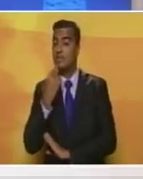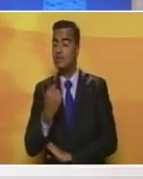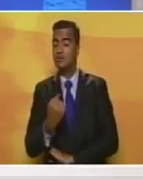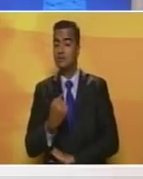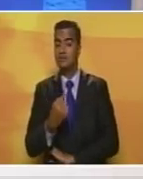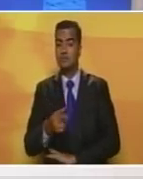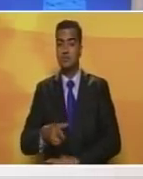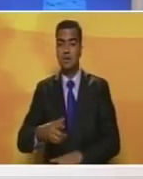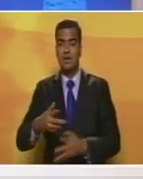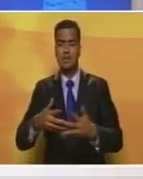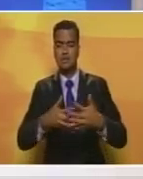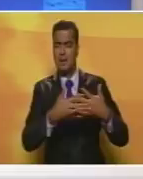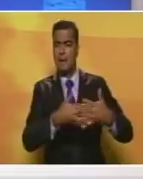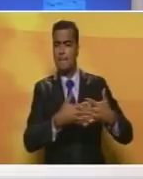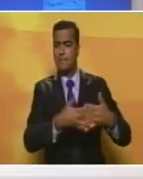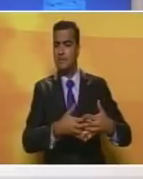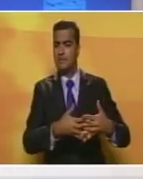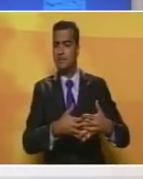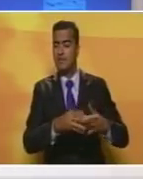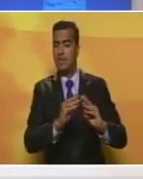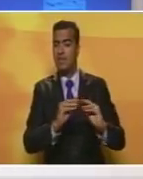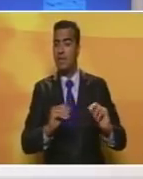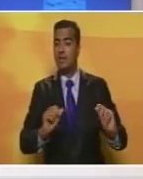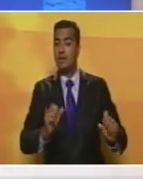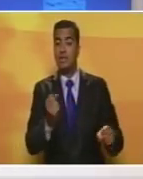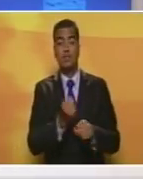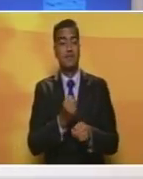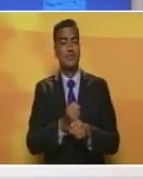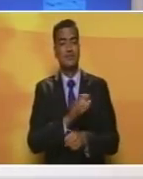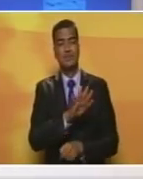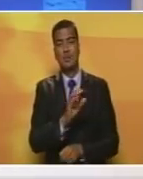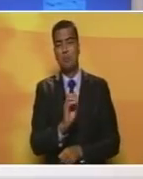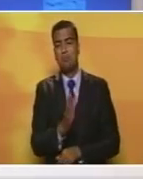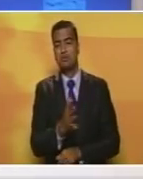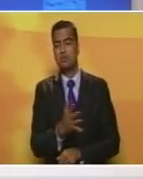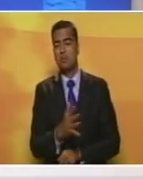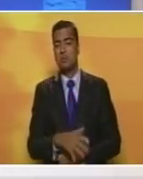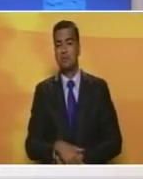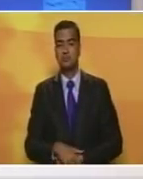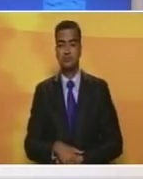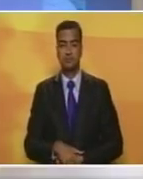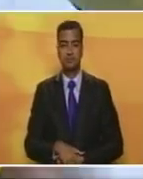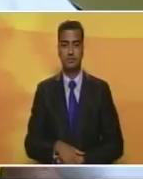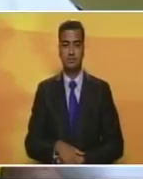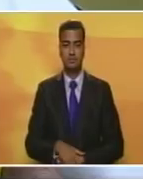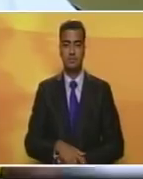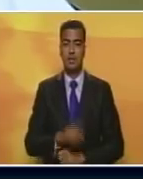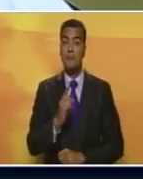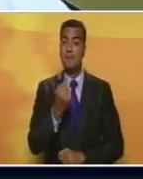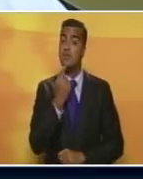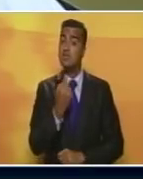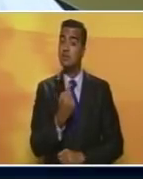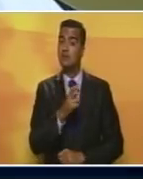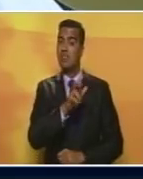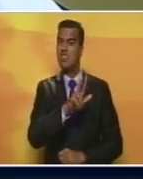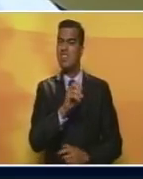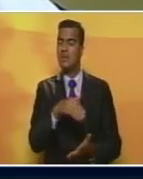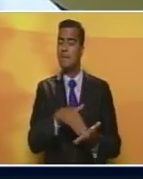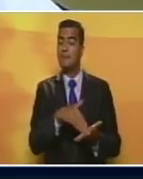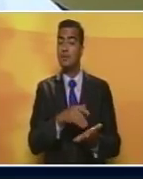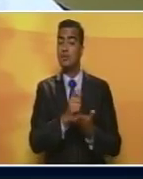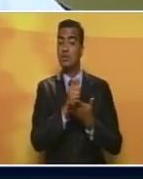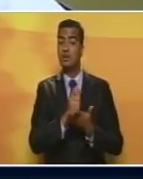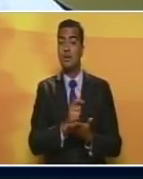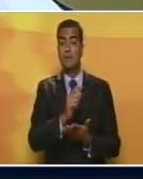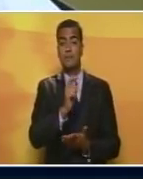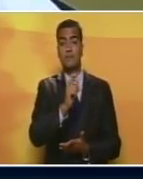próximo domingo 4 de febrero. Desde el estado Guárico, Eliezer Hernández, Noticiero Venevisión. El presidente de la Federación Nacional